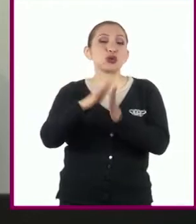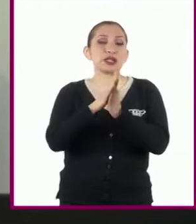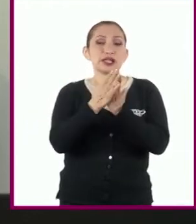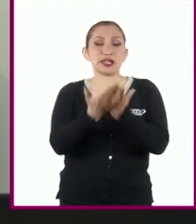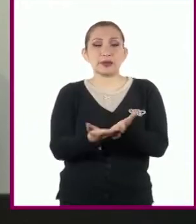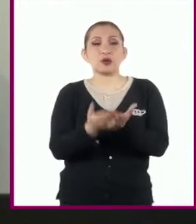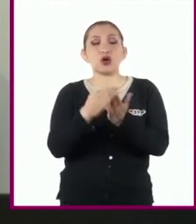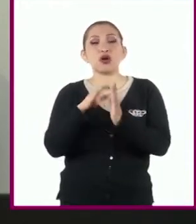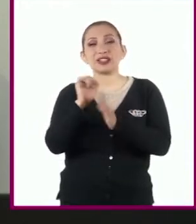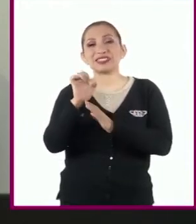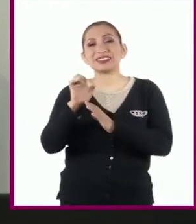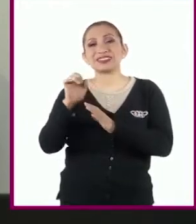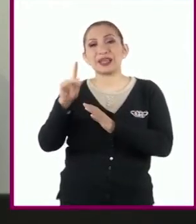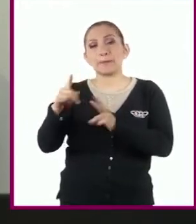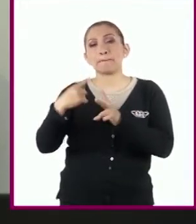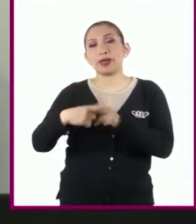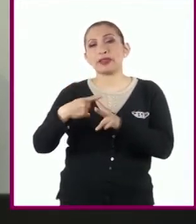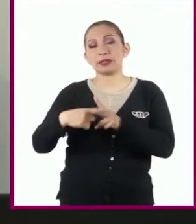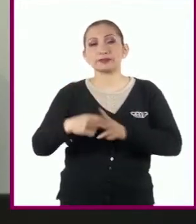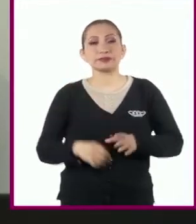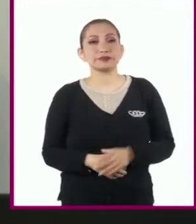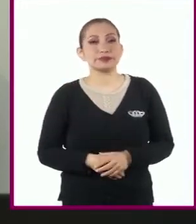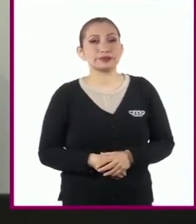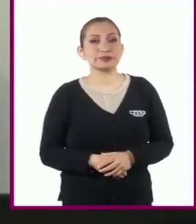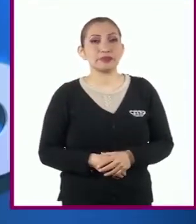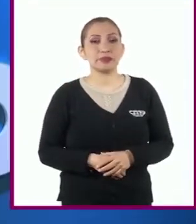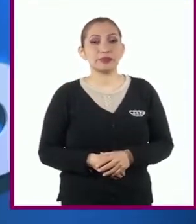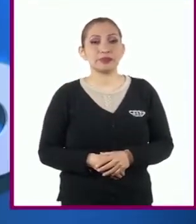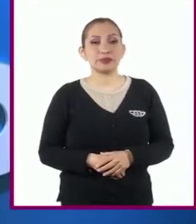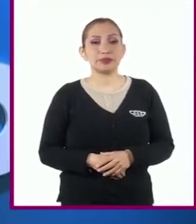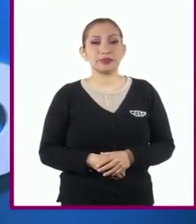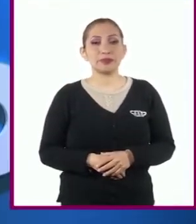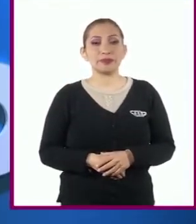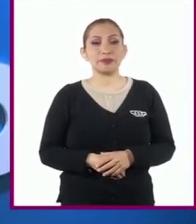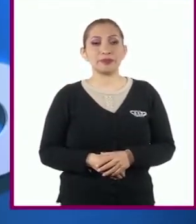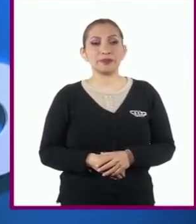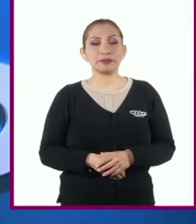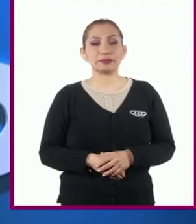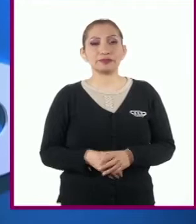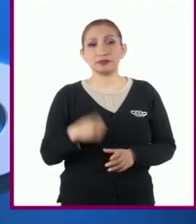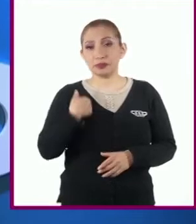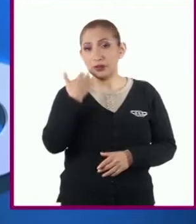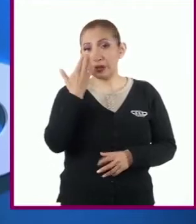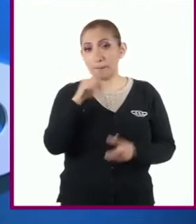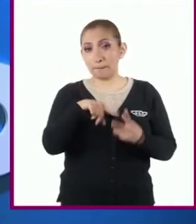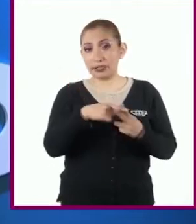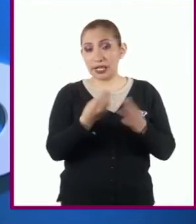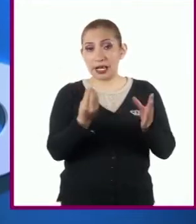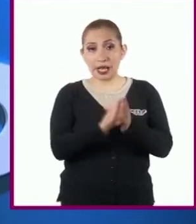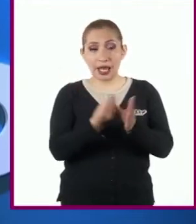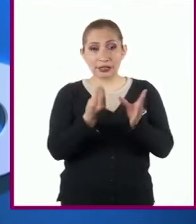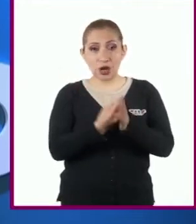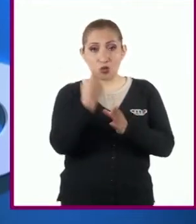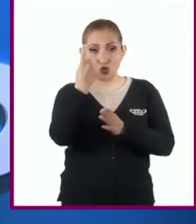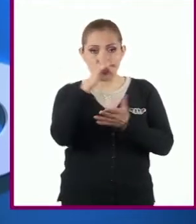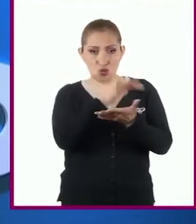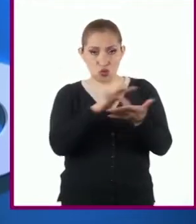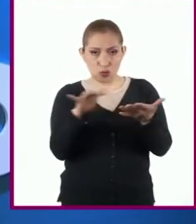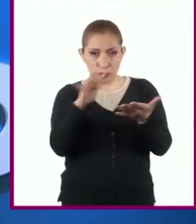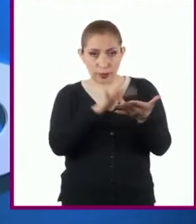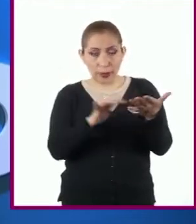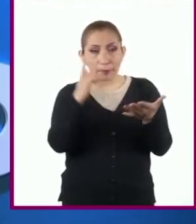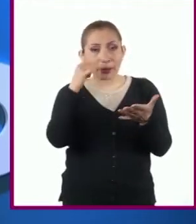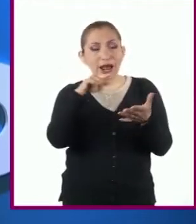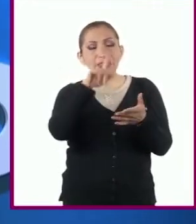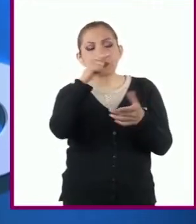texto gratuito de la asignatura de matemáticas. Me gustaría abrir la clase con una lectura para